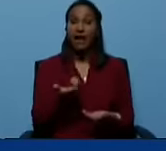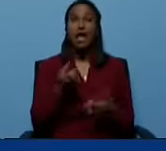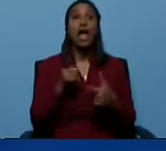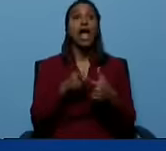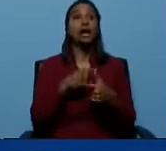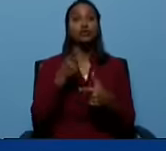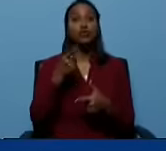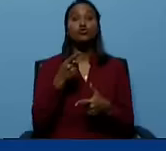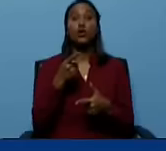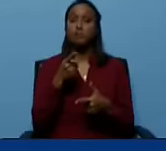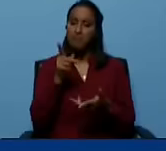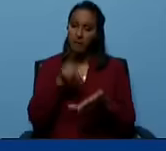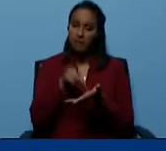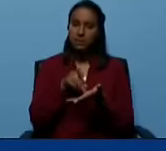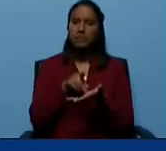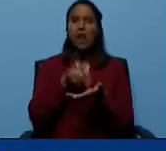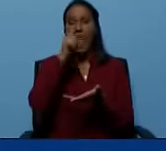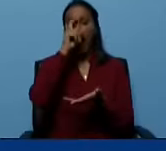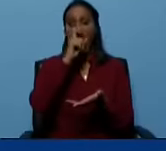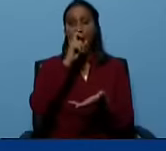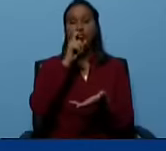del 2020